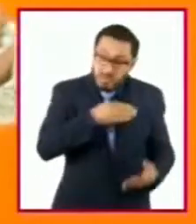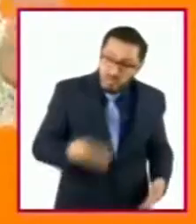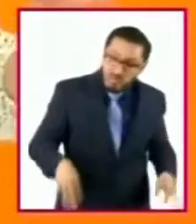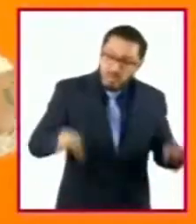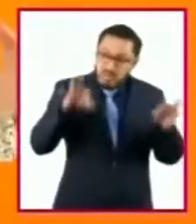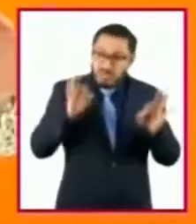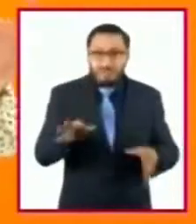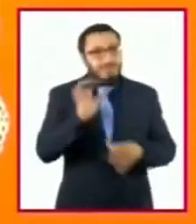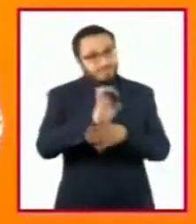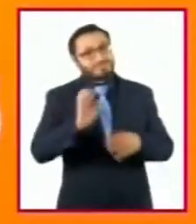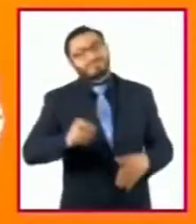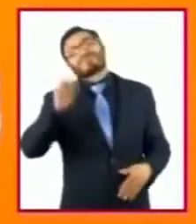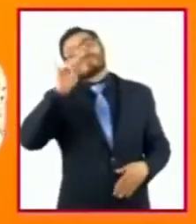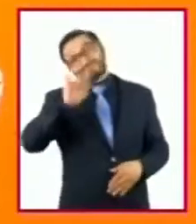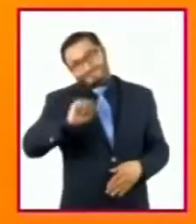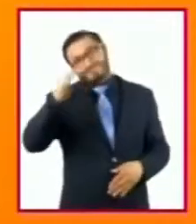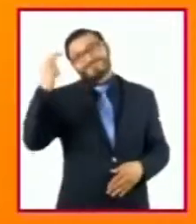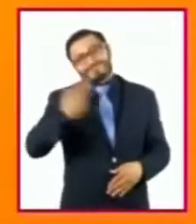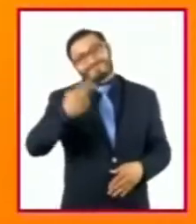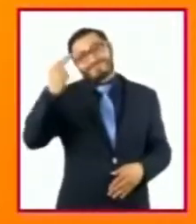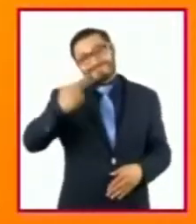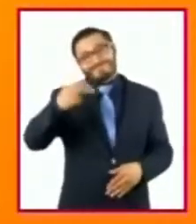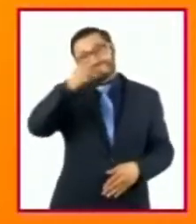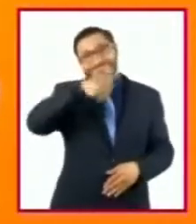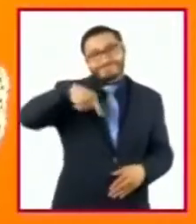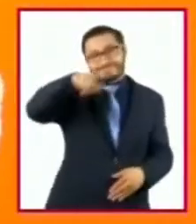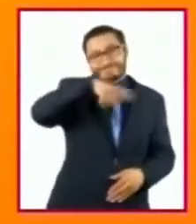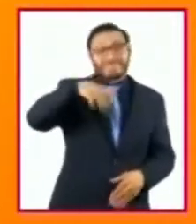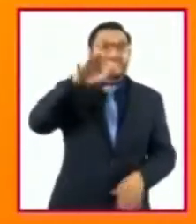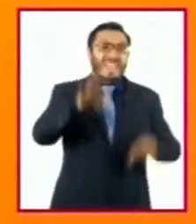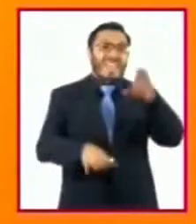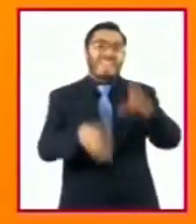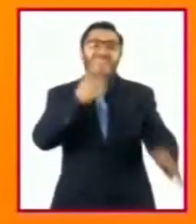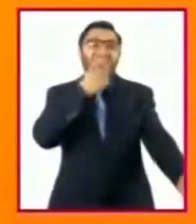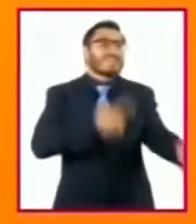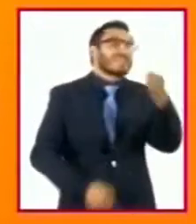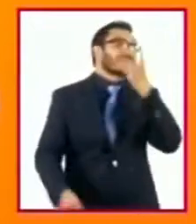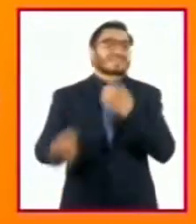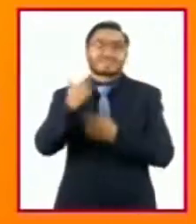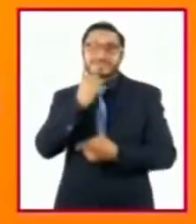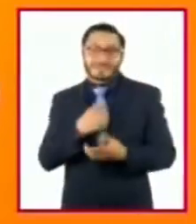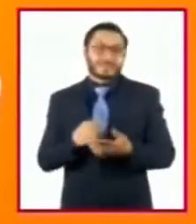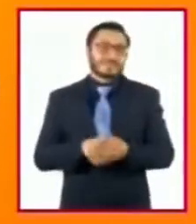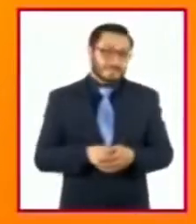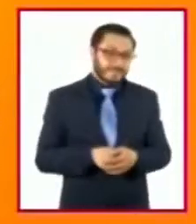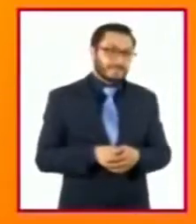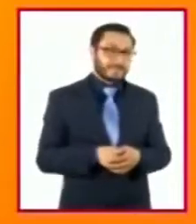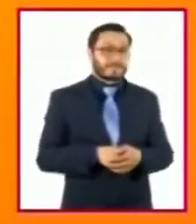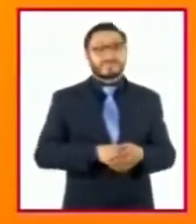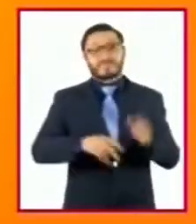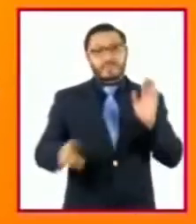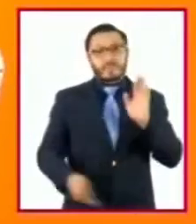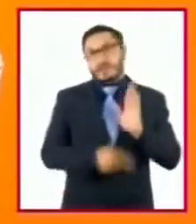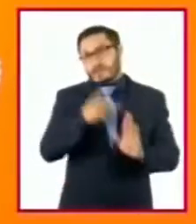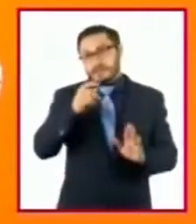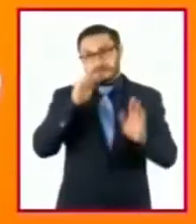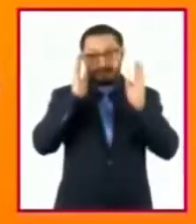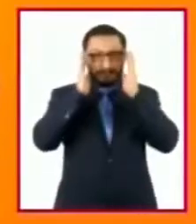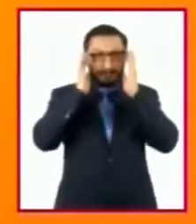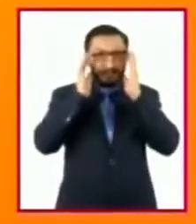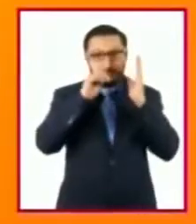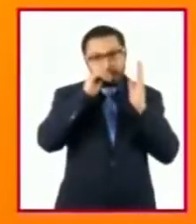que necesitamos como adolescentes la referencia personal y la referencia externa, ¿no? Y repito otra vez que